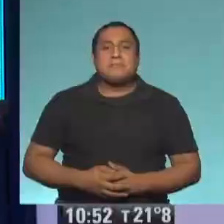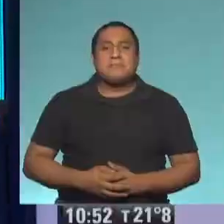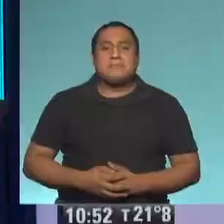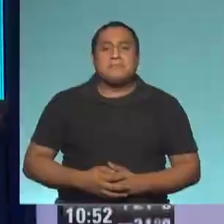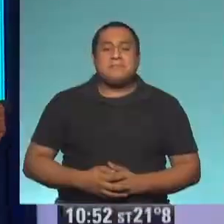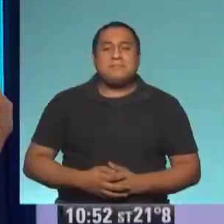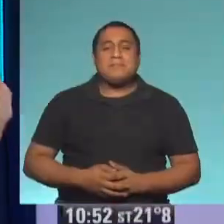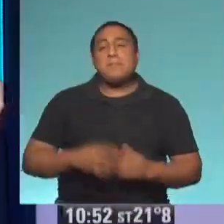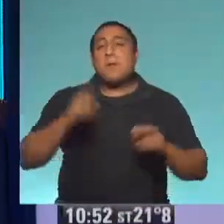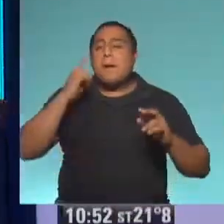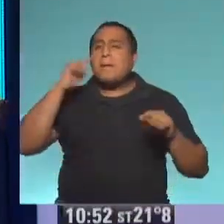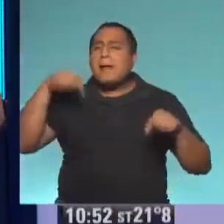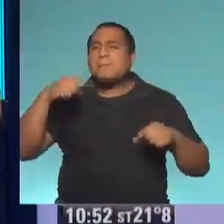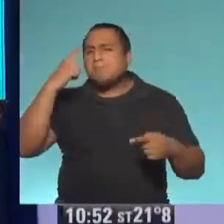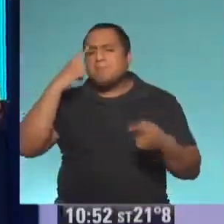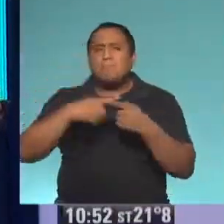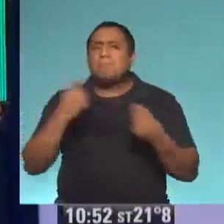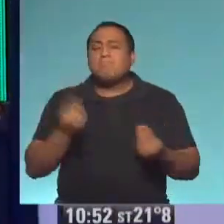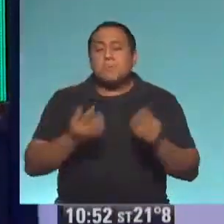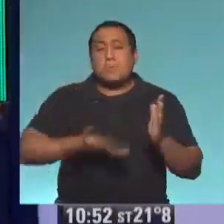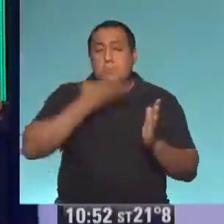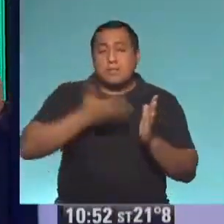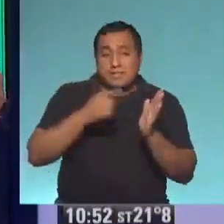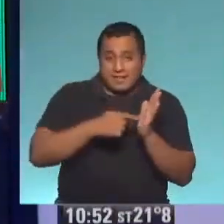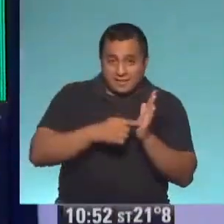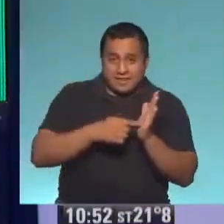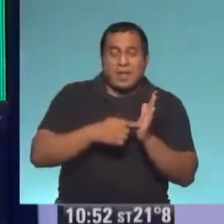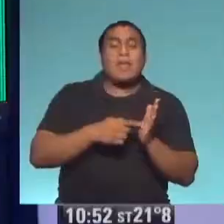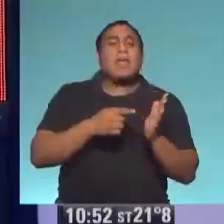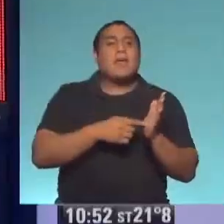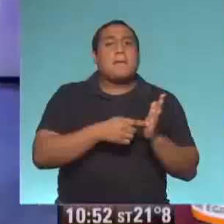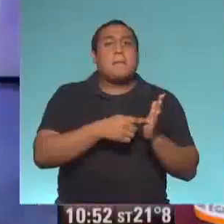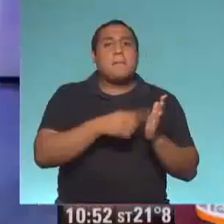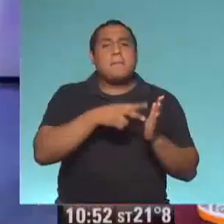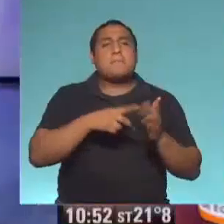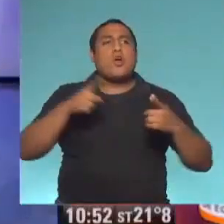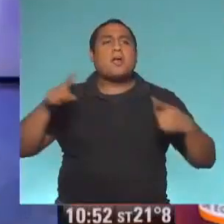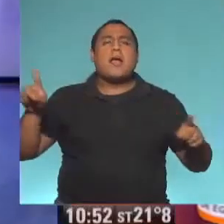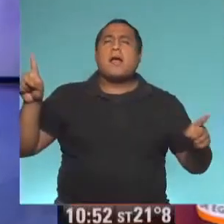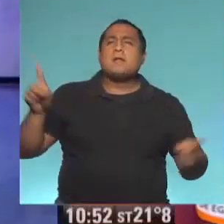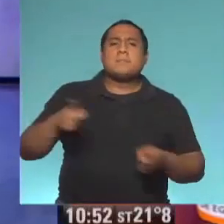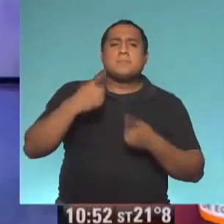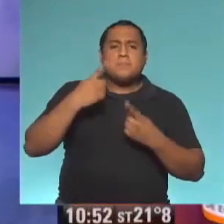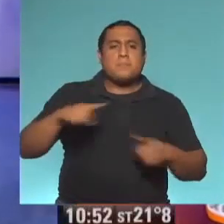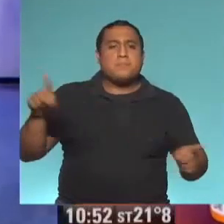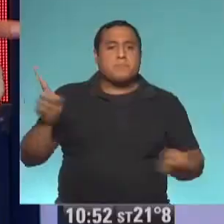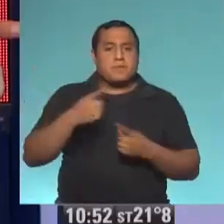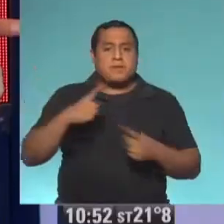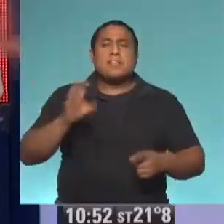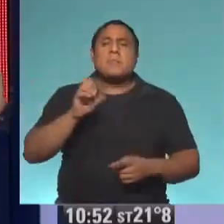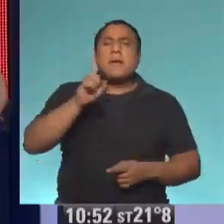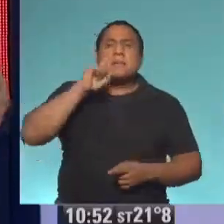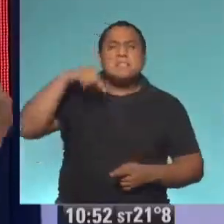compartió. Pero el plan es que estas poesías las vamos a acompañar con música, pero música instrumental incidental se